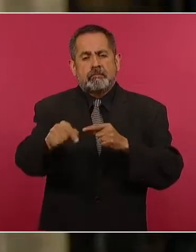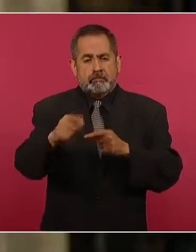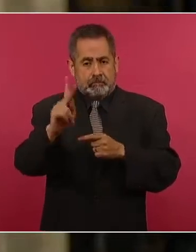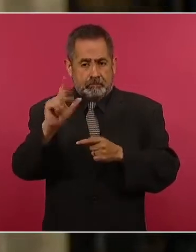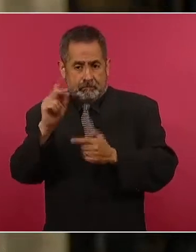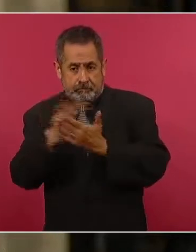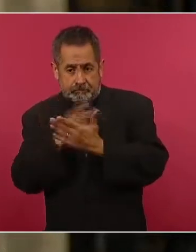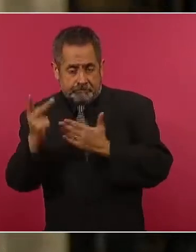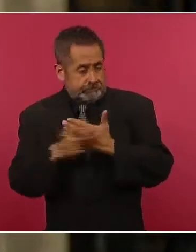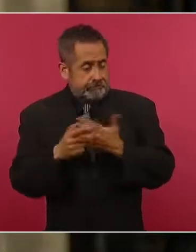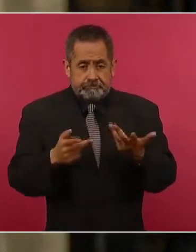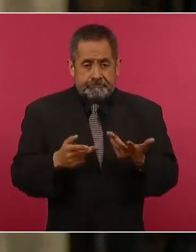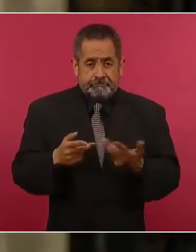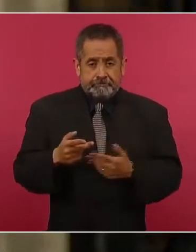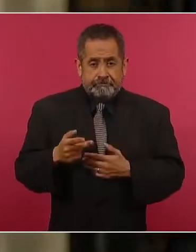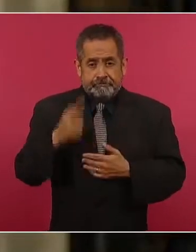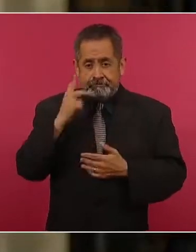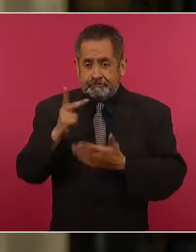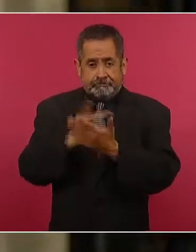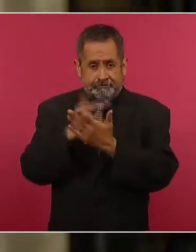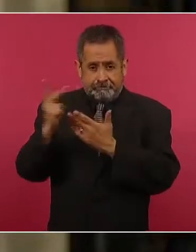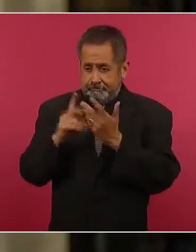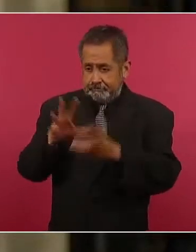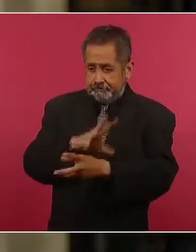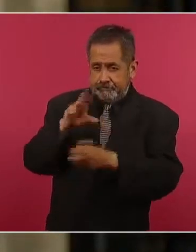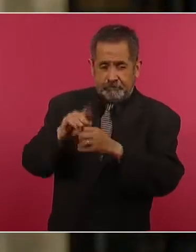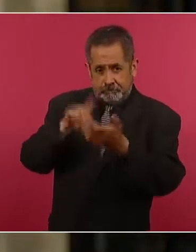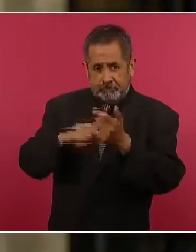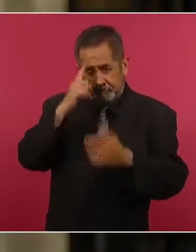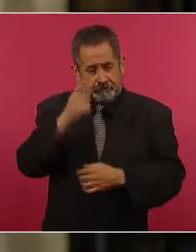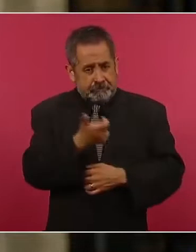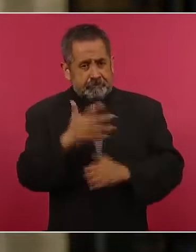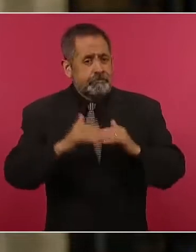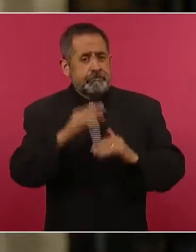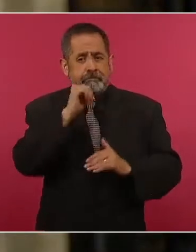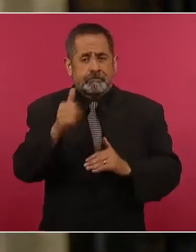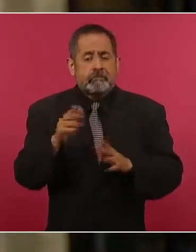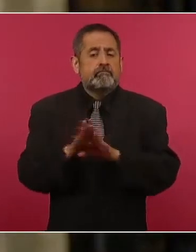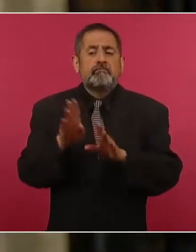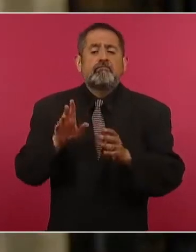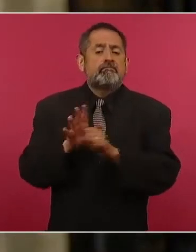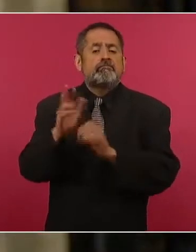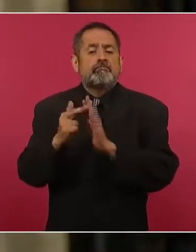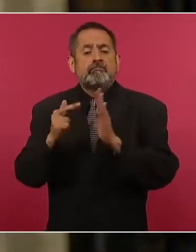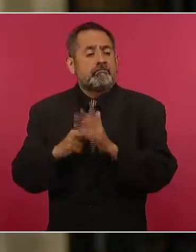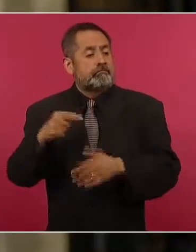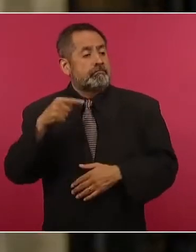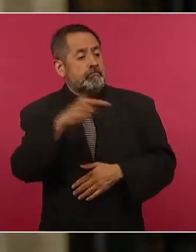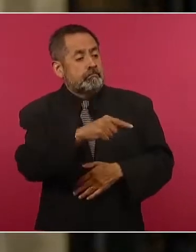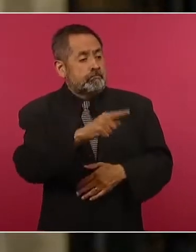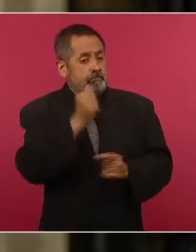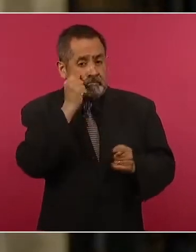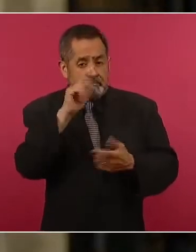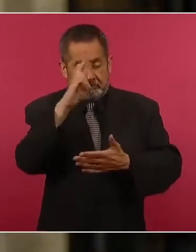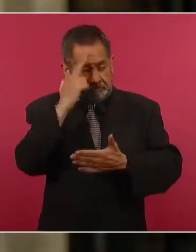plan contra la inflación, porque es un plan integral, ¿no?, para que no suban los precios, y saber qué medidas se tomarán contra quienes violen los precios